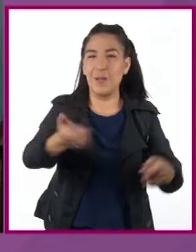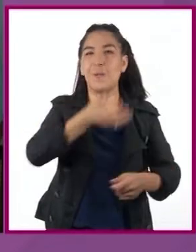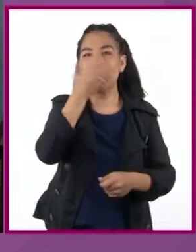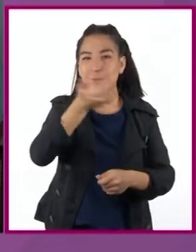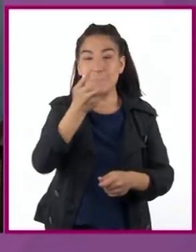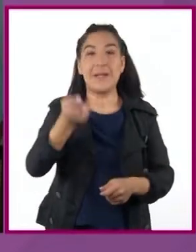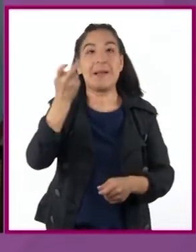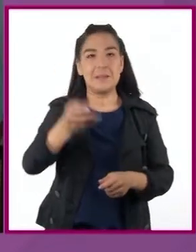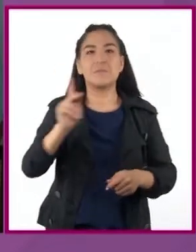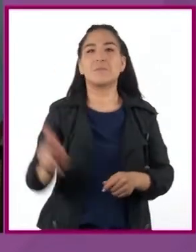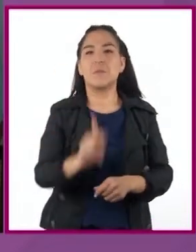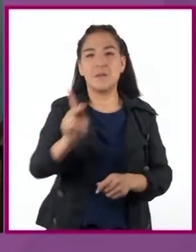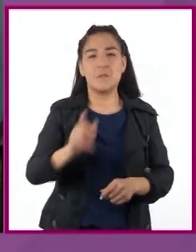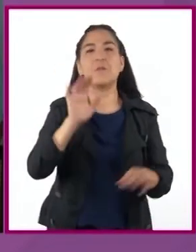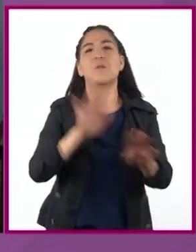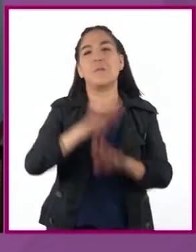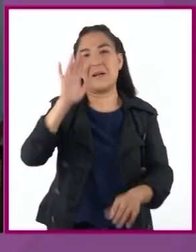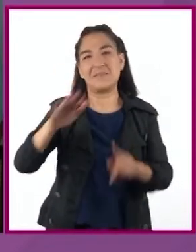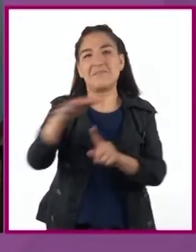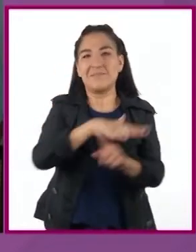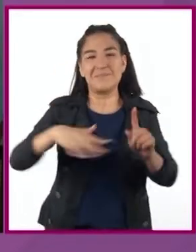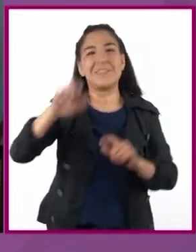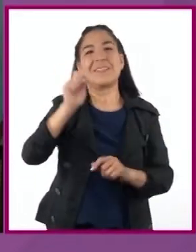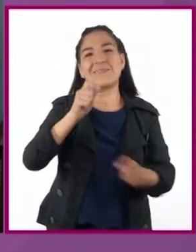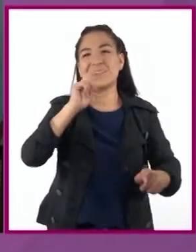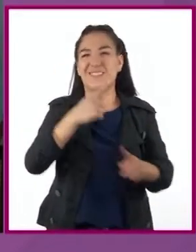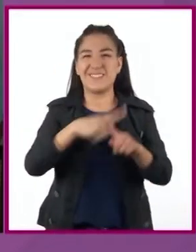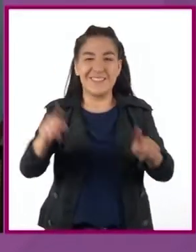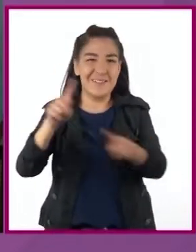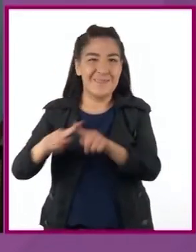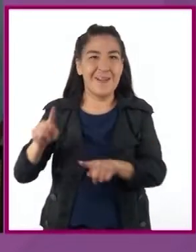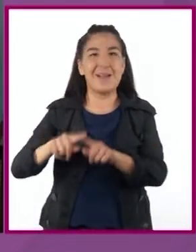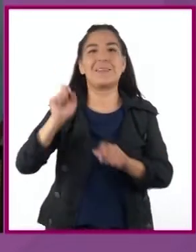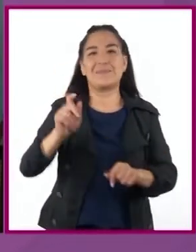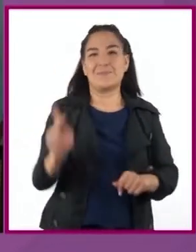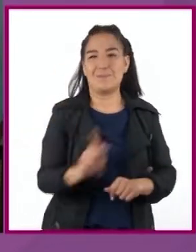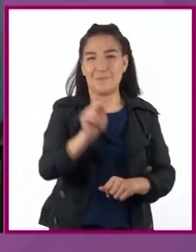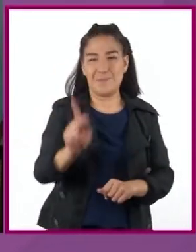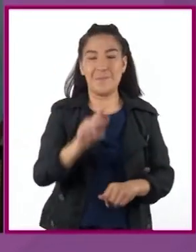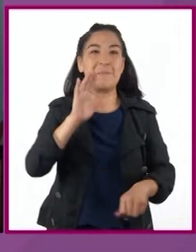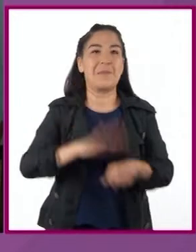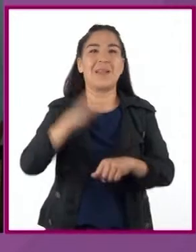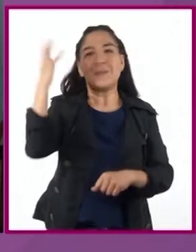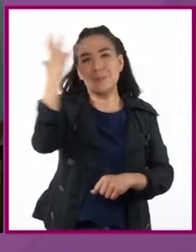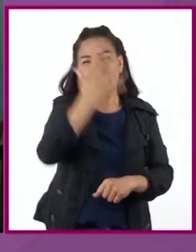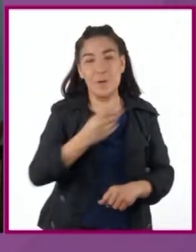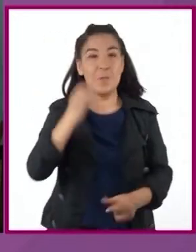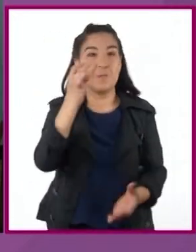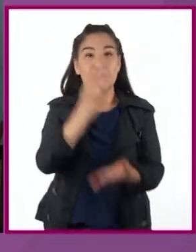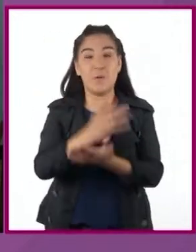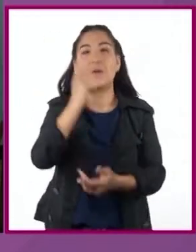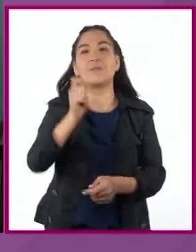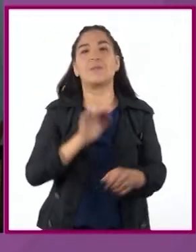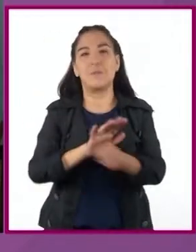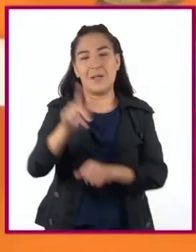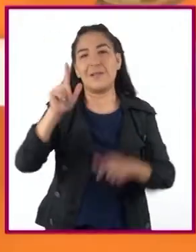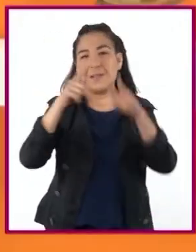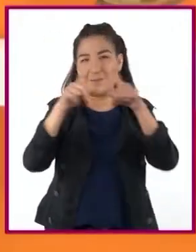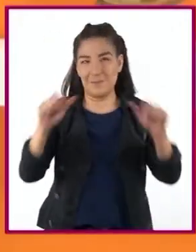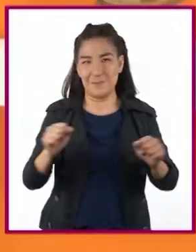esta región muestran una pluralidad cultural enormemente diversa y rica, más allá de una unívoca identidad